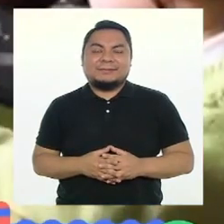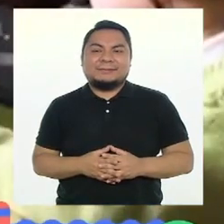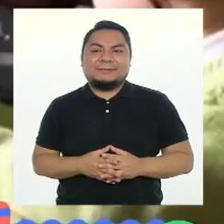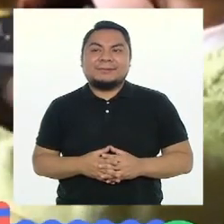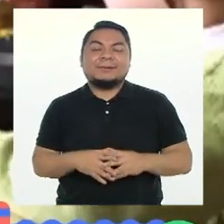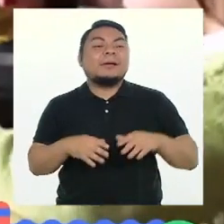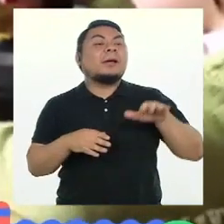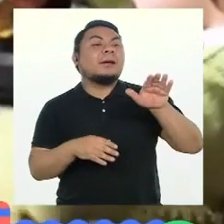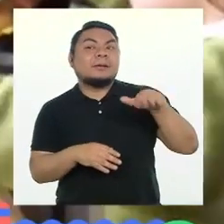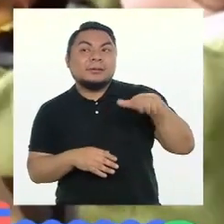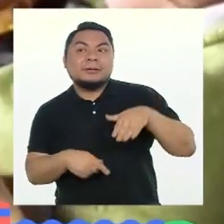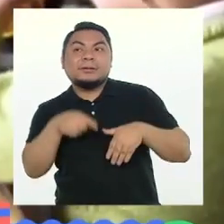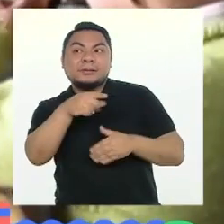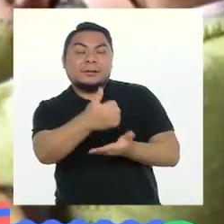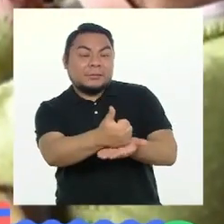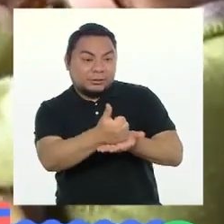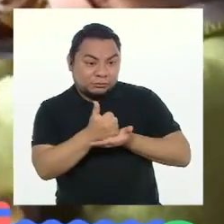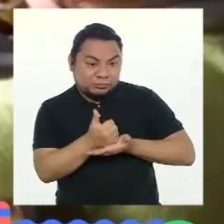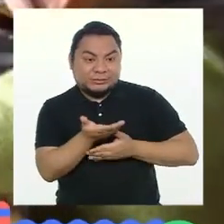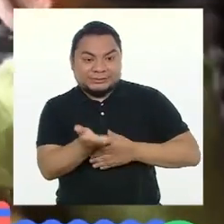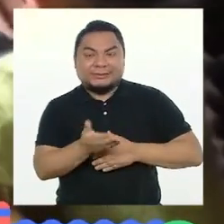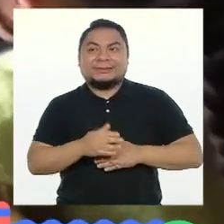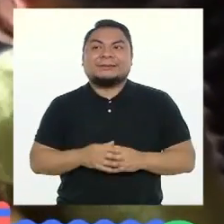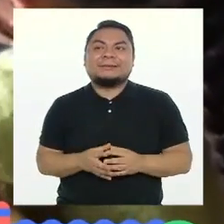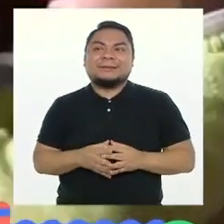A ver, hijita, si me ayudas,